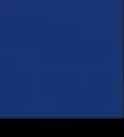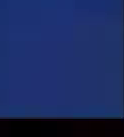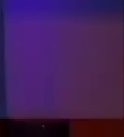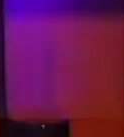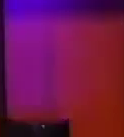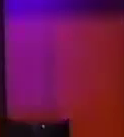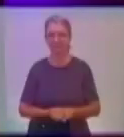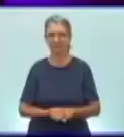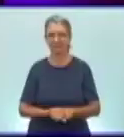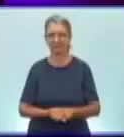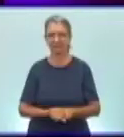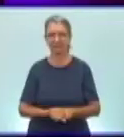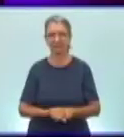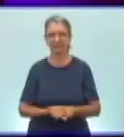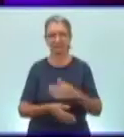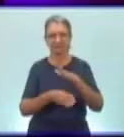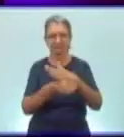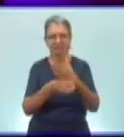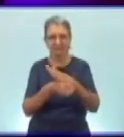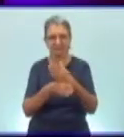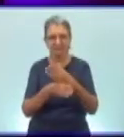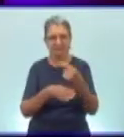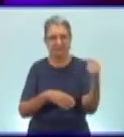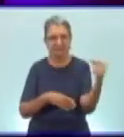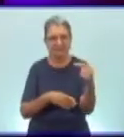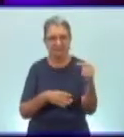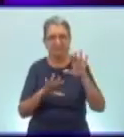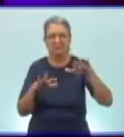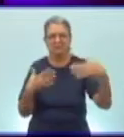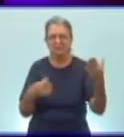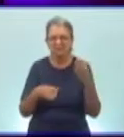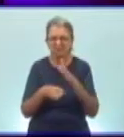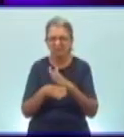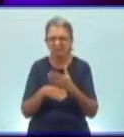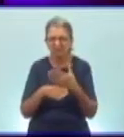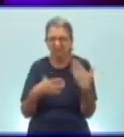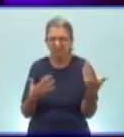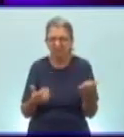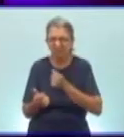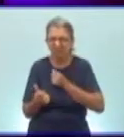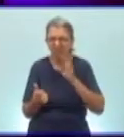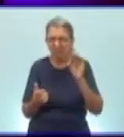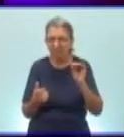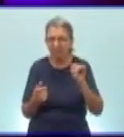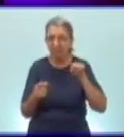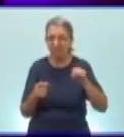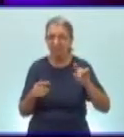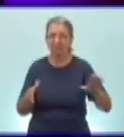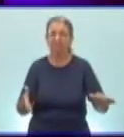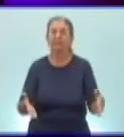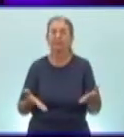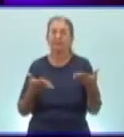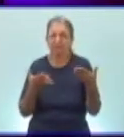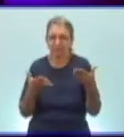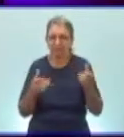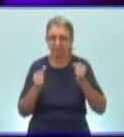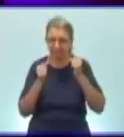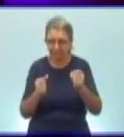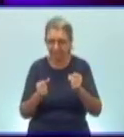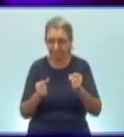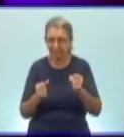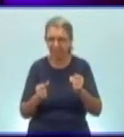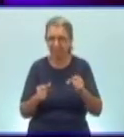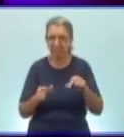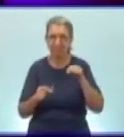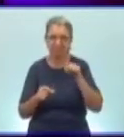Bien, el signo menos significa precisamente que esta fuerza, como habíamos dicho, es una fuerza restauradora. Bueno, pues cada vez que este